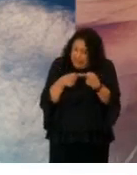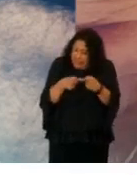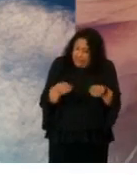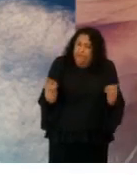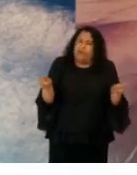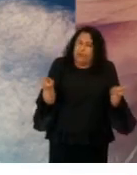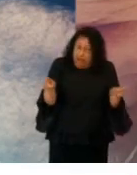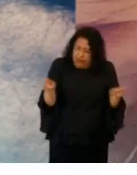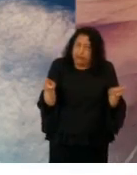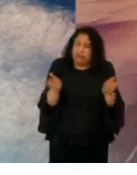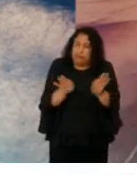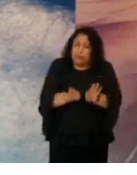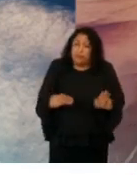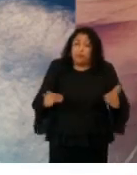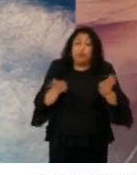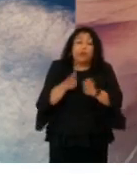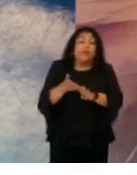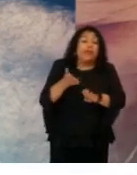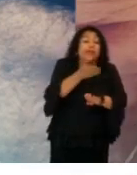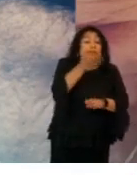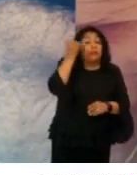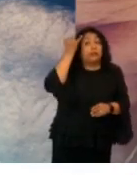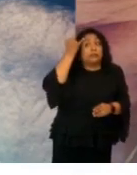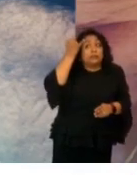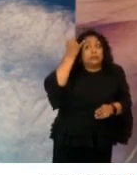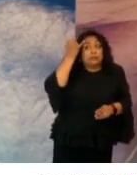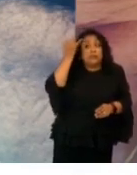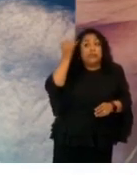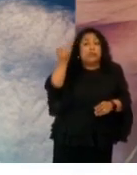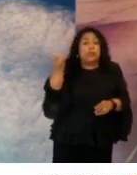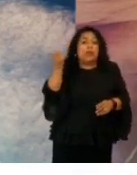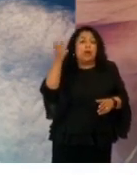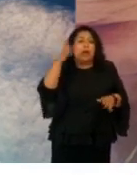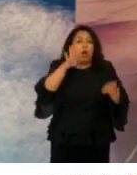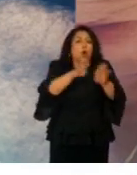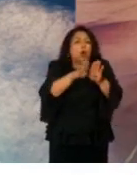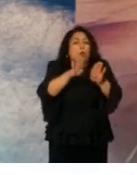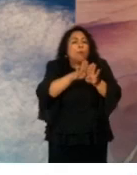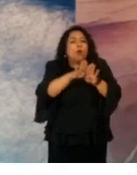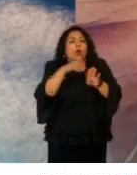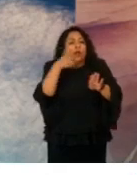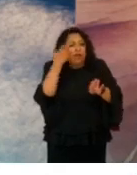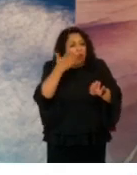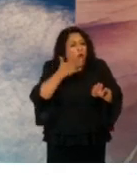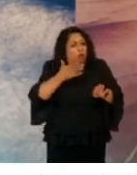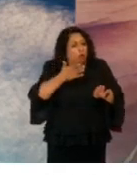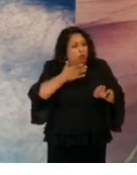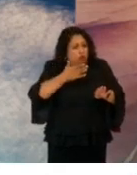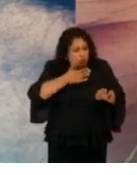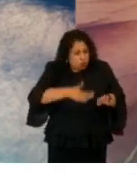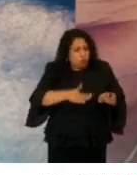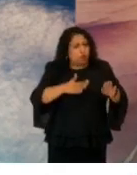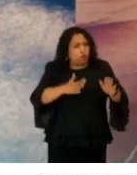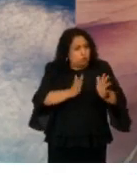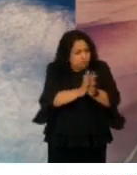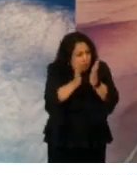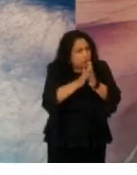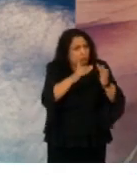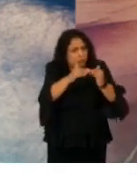es que mientras antes la idea era tumbar la Bastilla o construir la democracia, es decir, estas